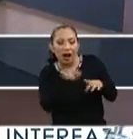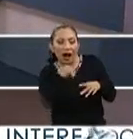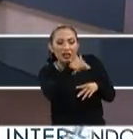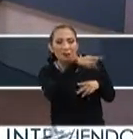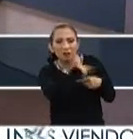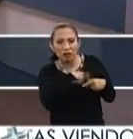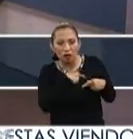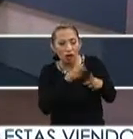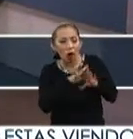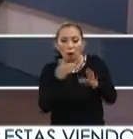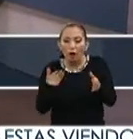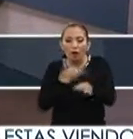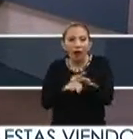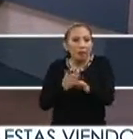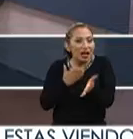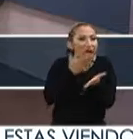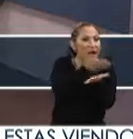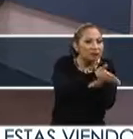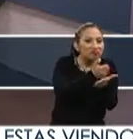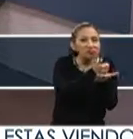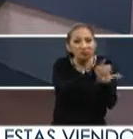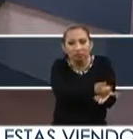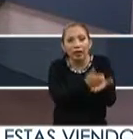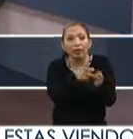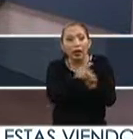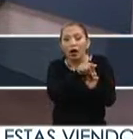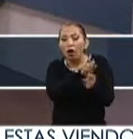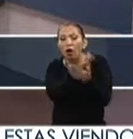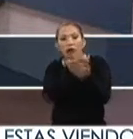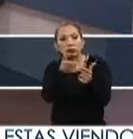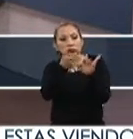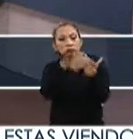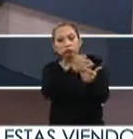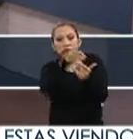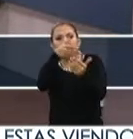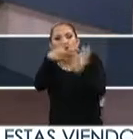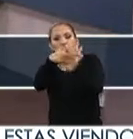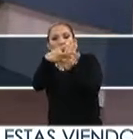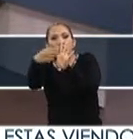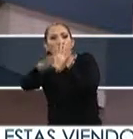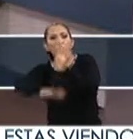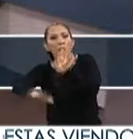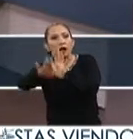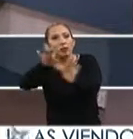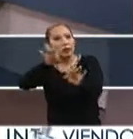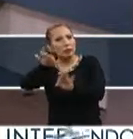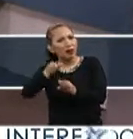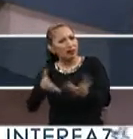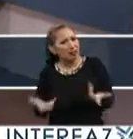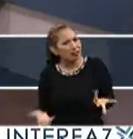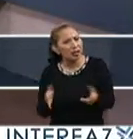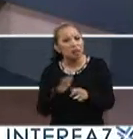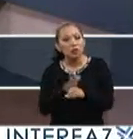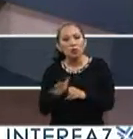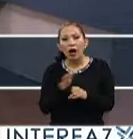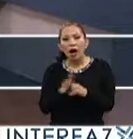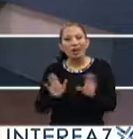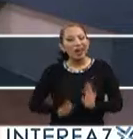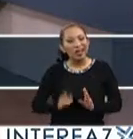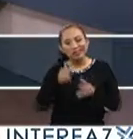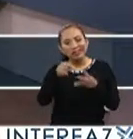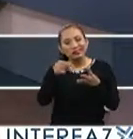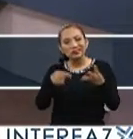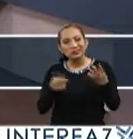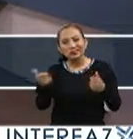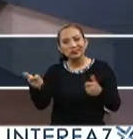principales? ¿Cómo se debe involucrar la familia? Pero ¿cómo es que esto llega a trascender hasta un área laboral? ¿Y cuáles son las